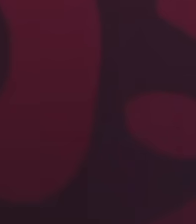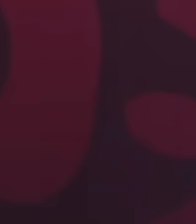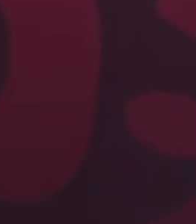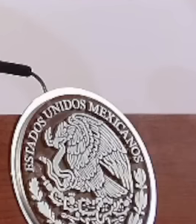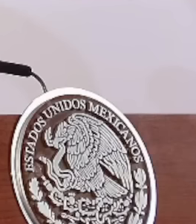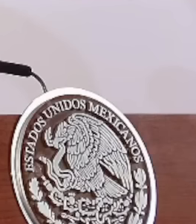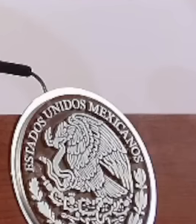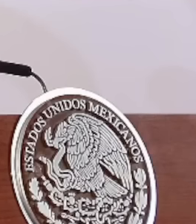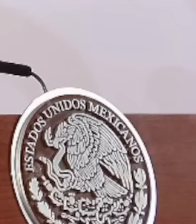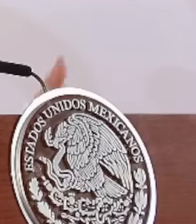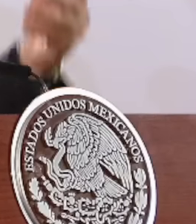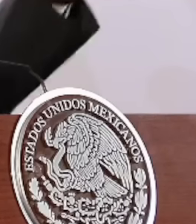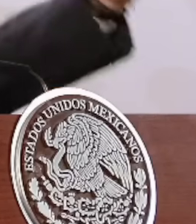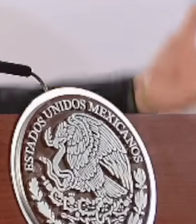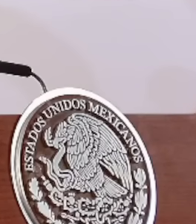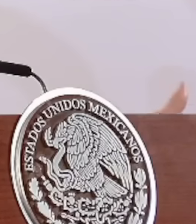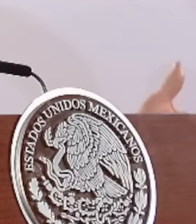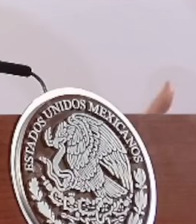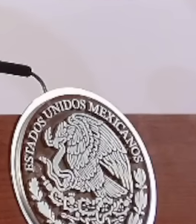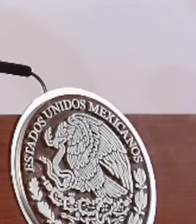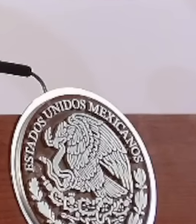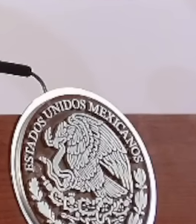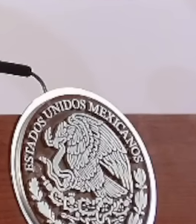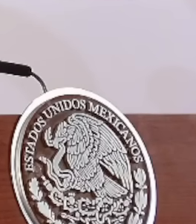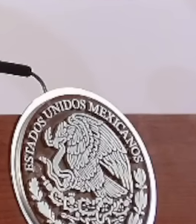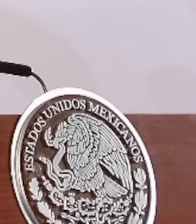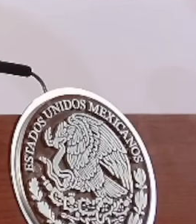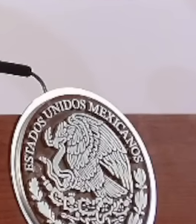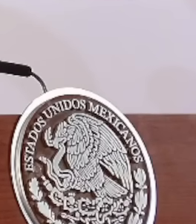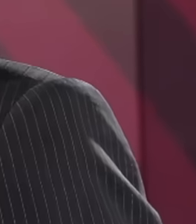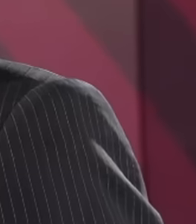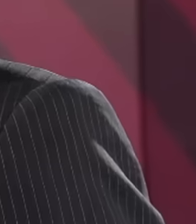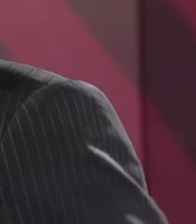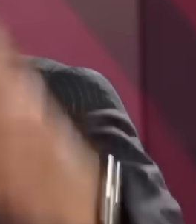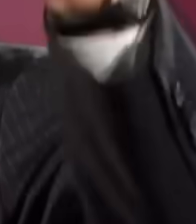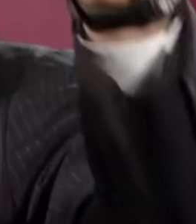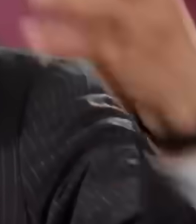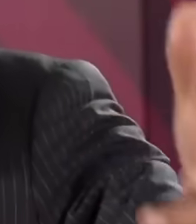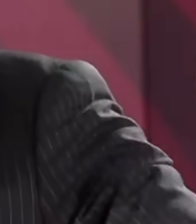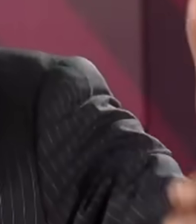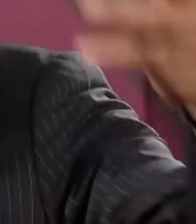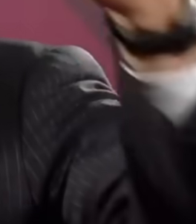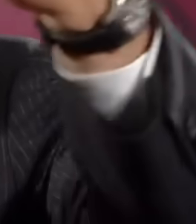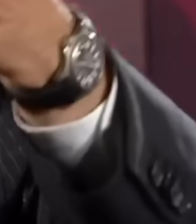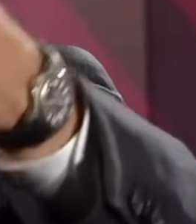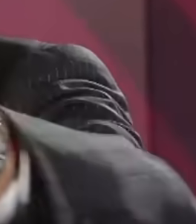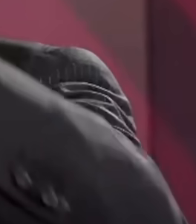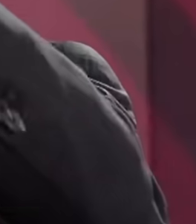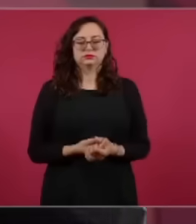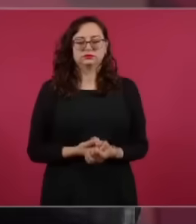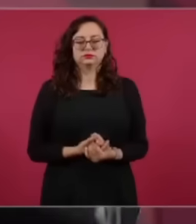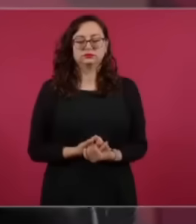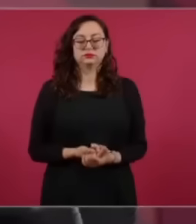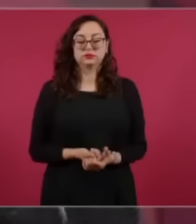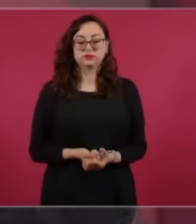que hice para ofender a la candidata